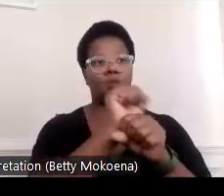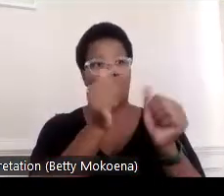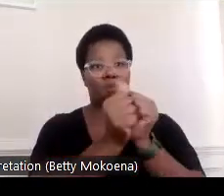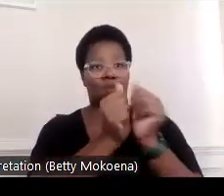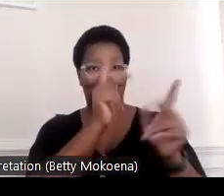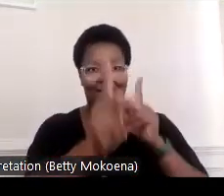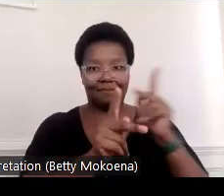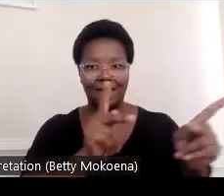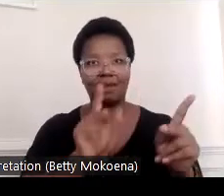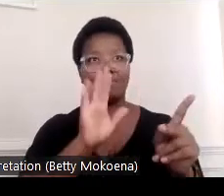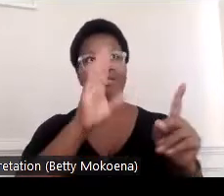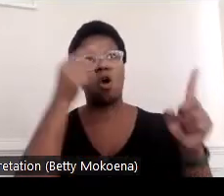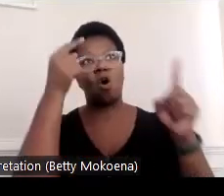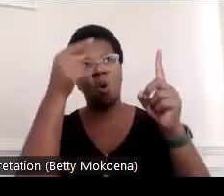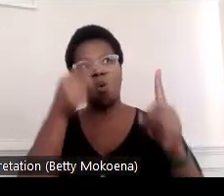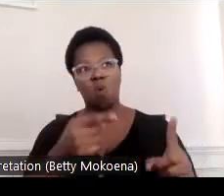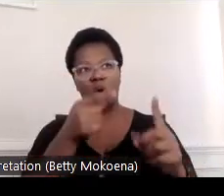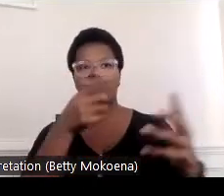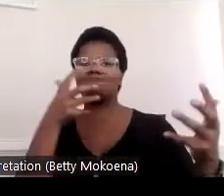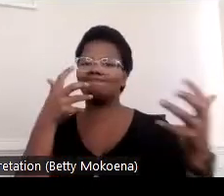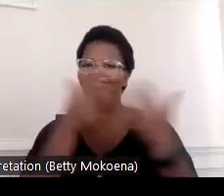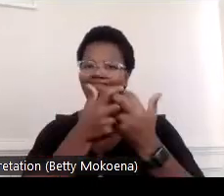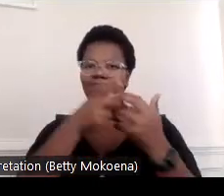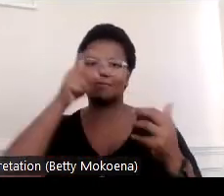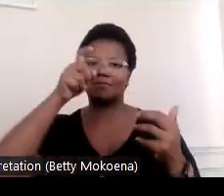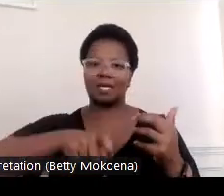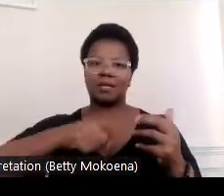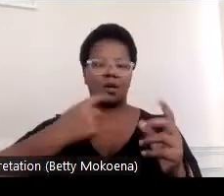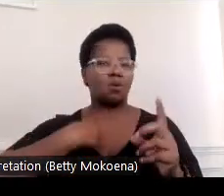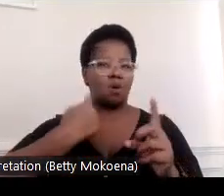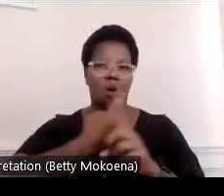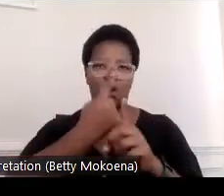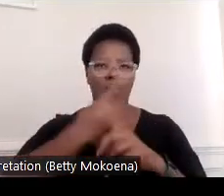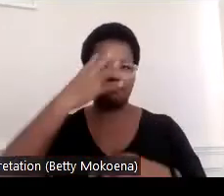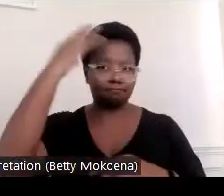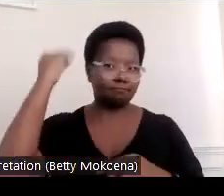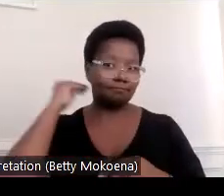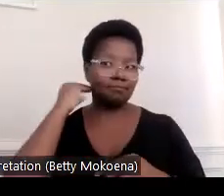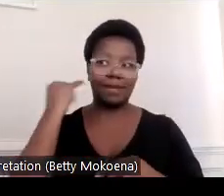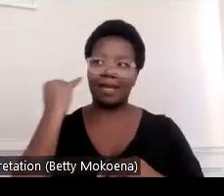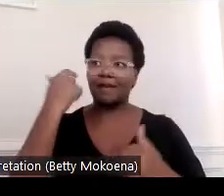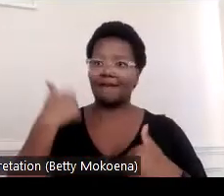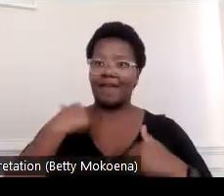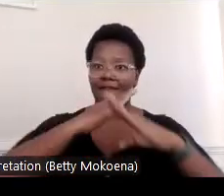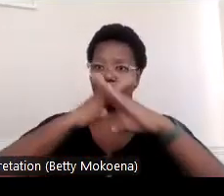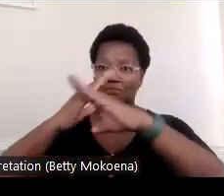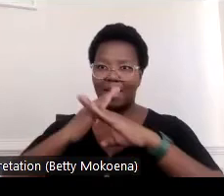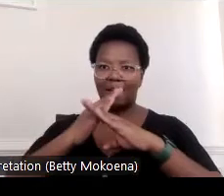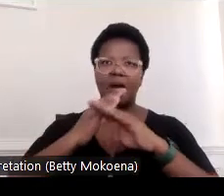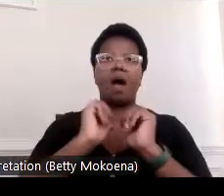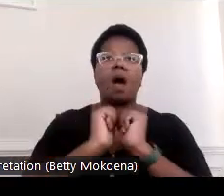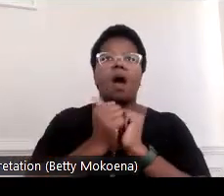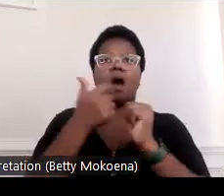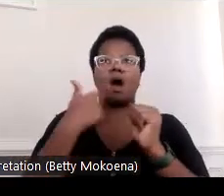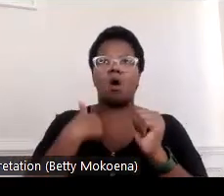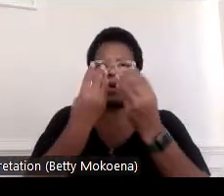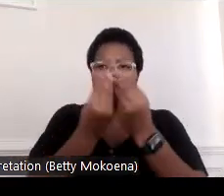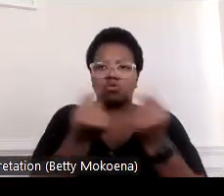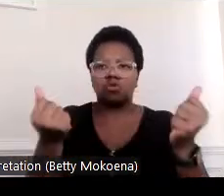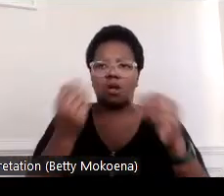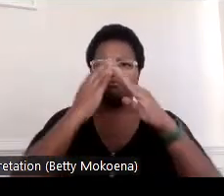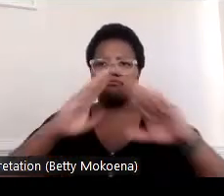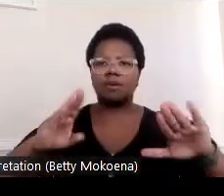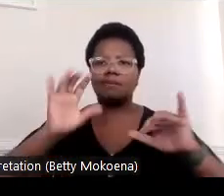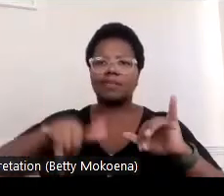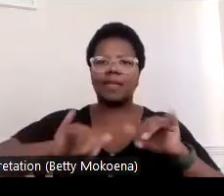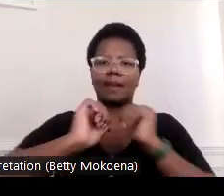él tal vez no trabajar ahí o tal vez ya no tendría empleo Entonces tenemos que tener en consideración verdad Tal vez